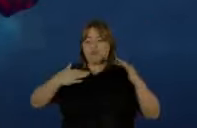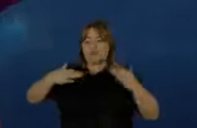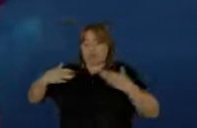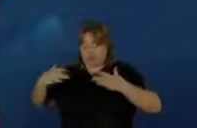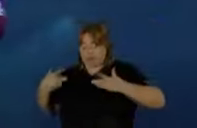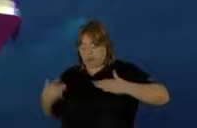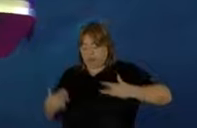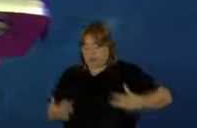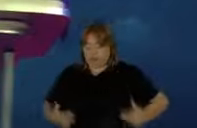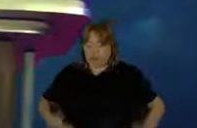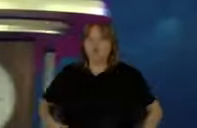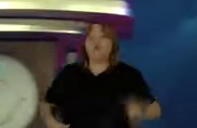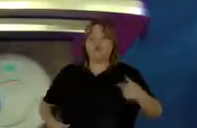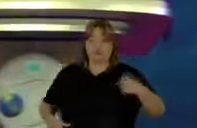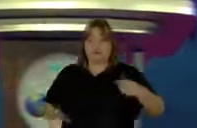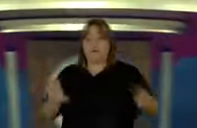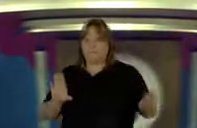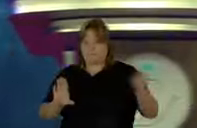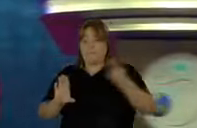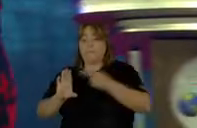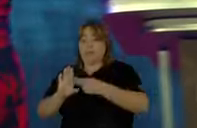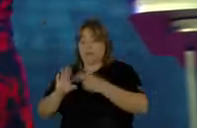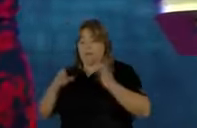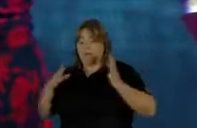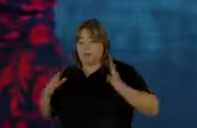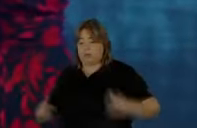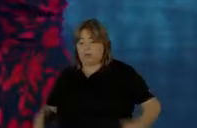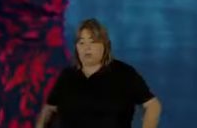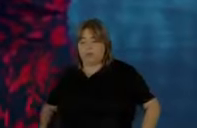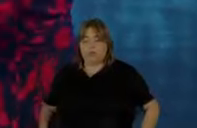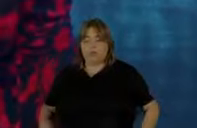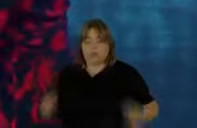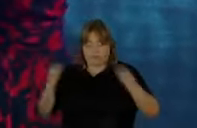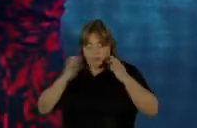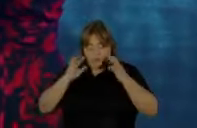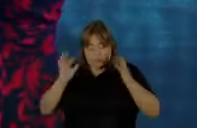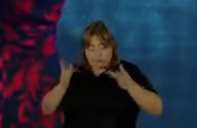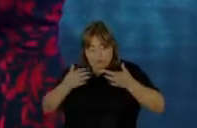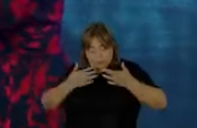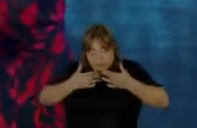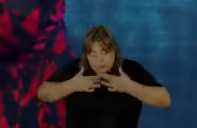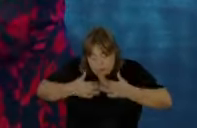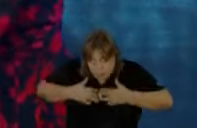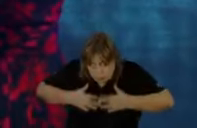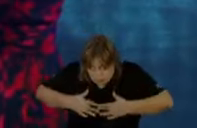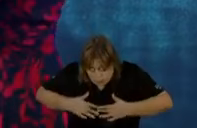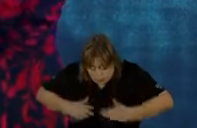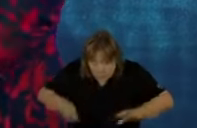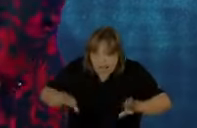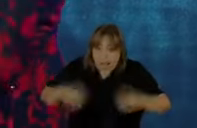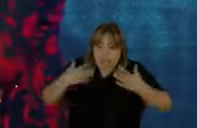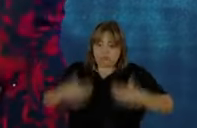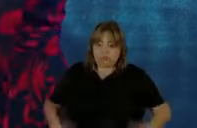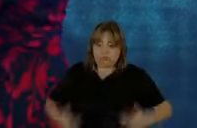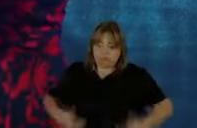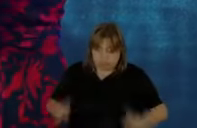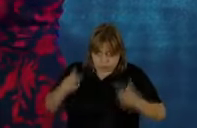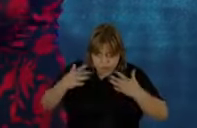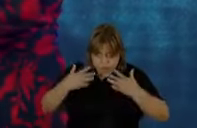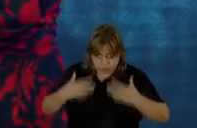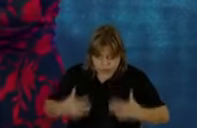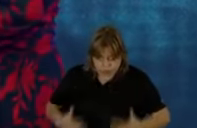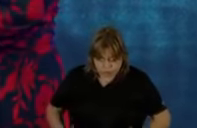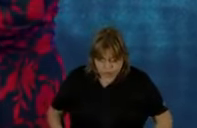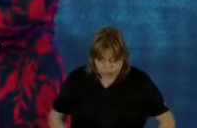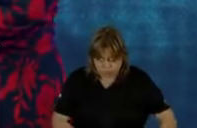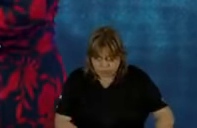diga, yo soy parte de ese cuerpo, y baja hasta el borde de sus vestiduras. ¡Qué belleza!